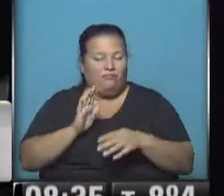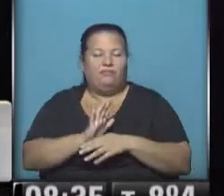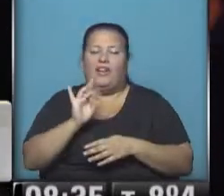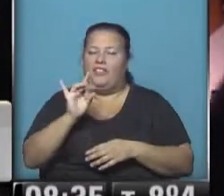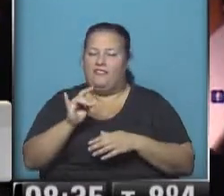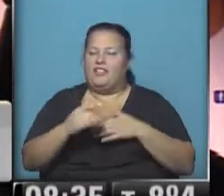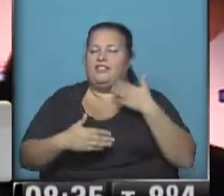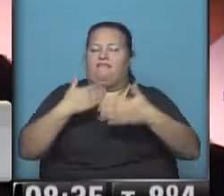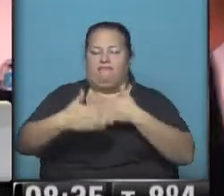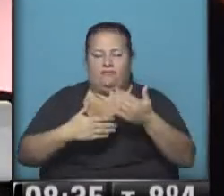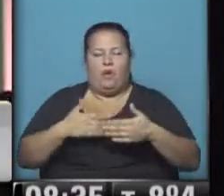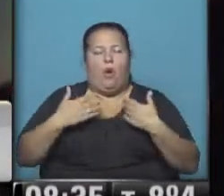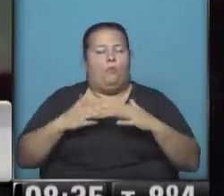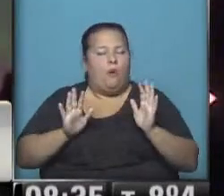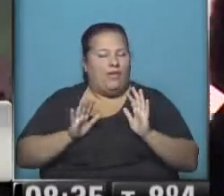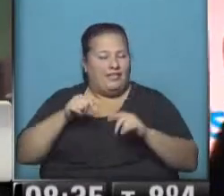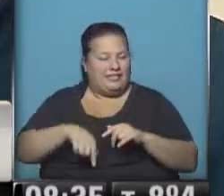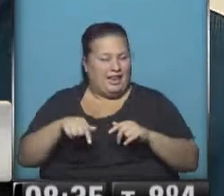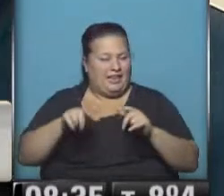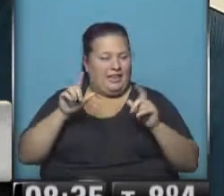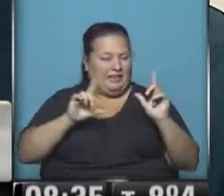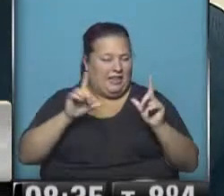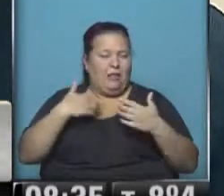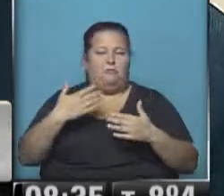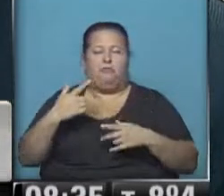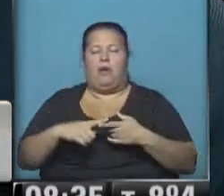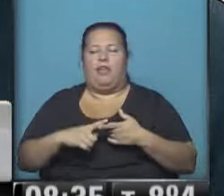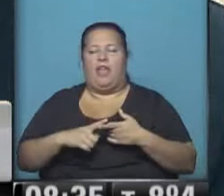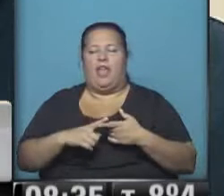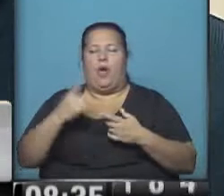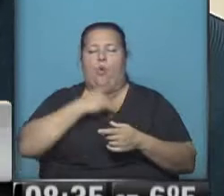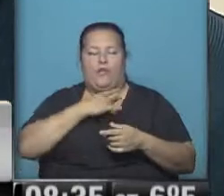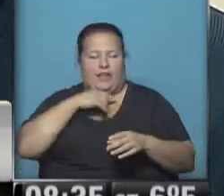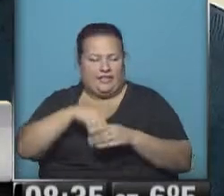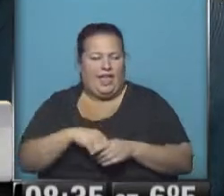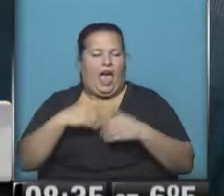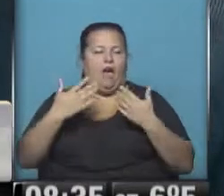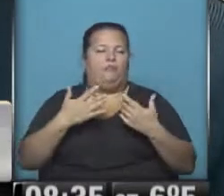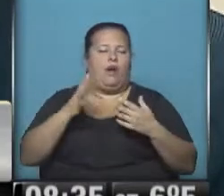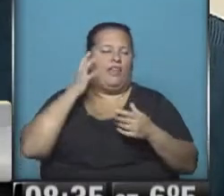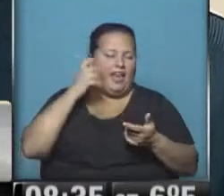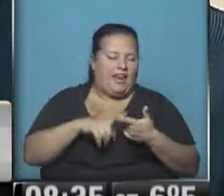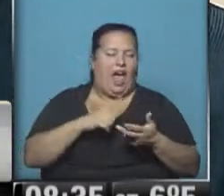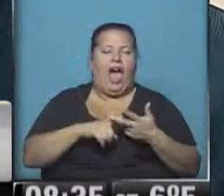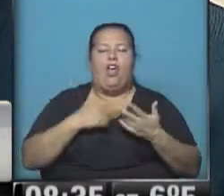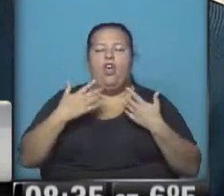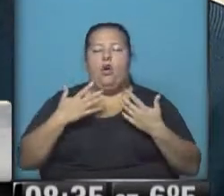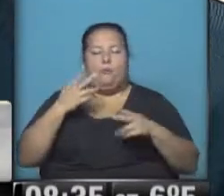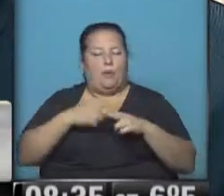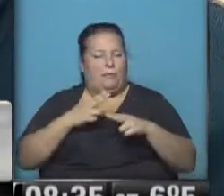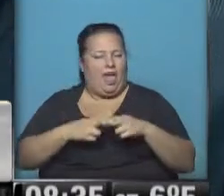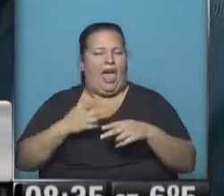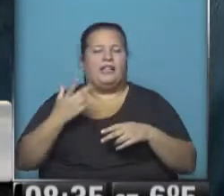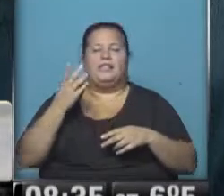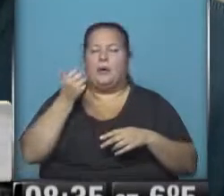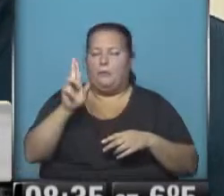difícil evolucionado podría ser en este canal podría ser universidades podría ser en radio podría ser en plaza podría